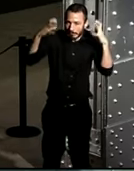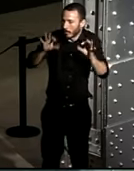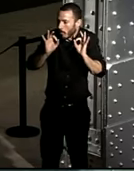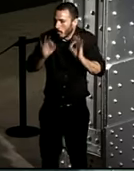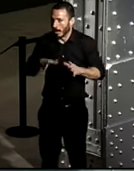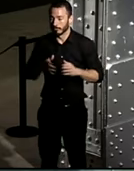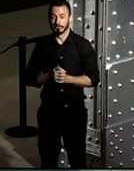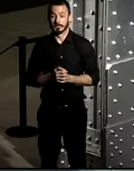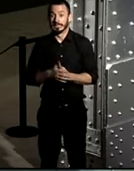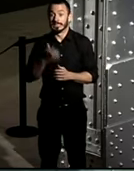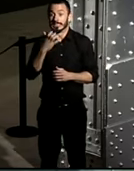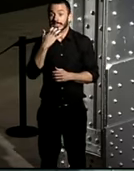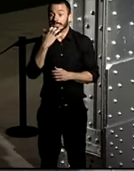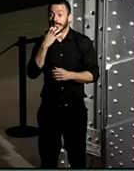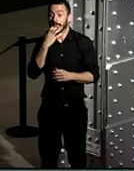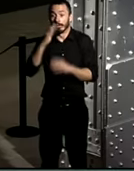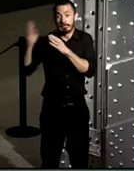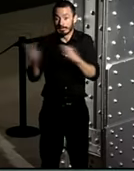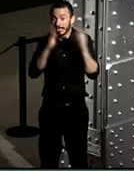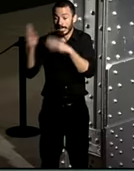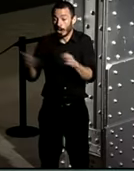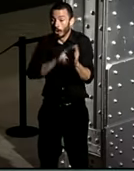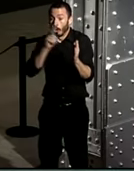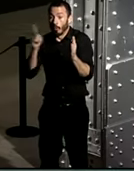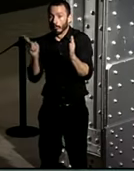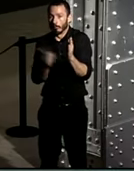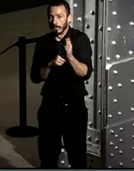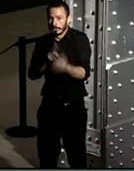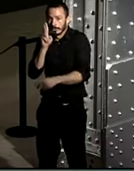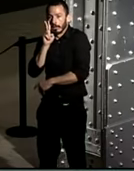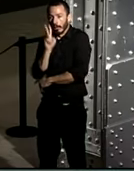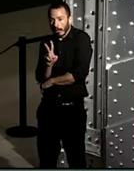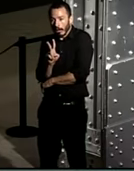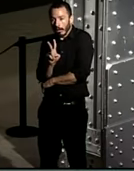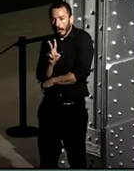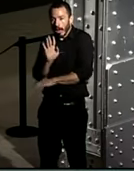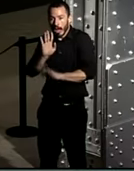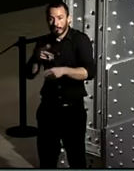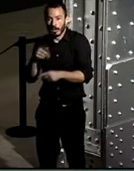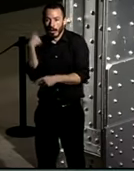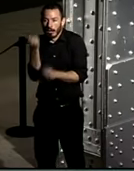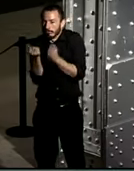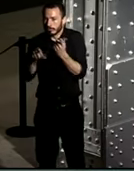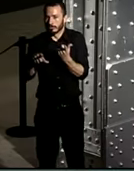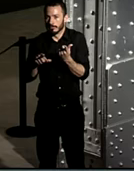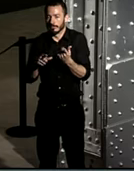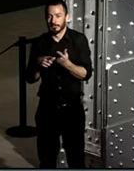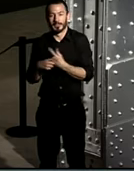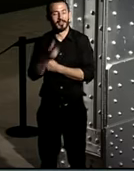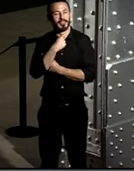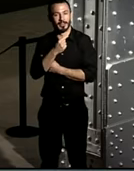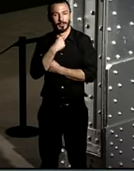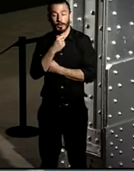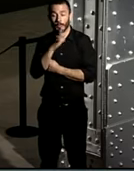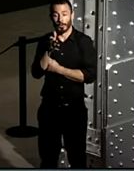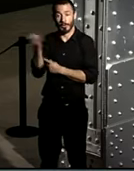Igual pasa lo mismo si te ves toda la temporada de Breaking Bad. Acabas fabricando No, pero es gracioso porque Fele no había visto Breaking